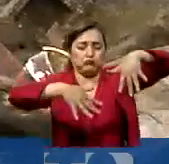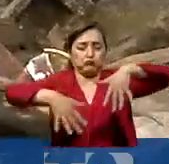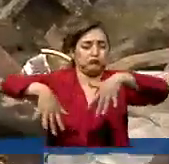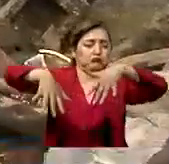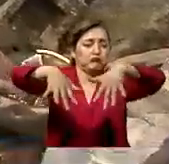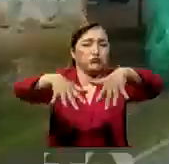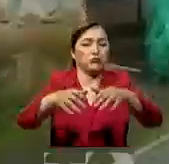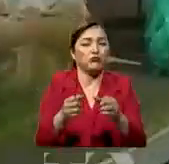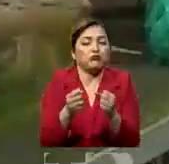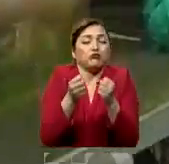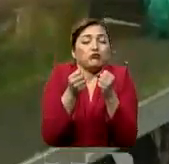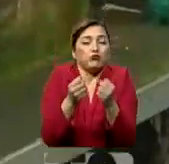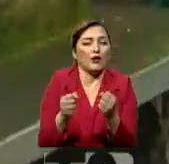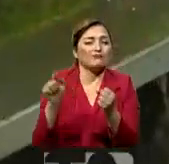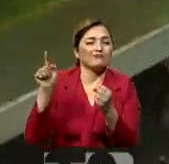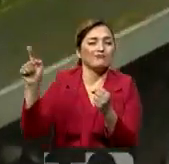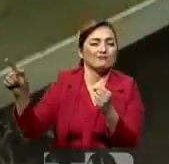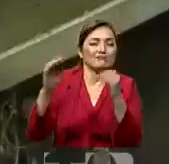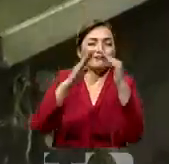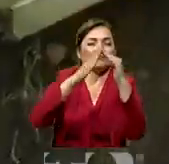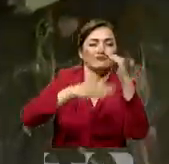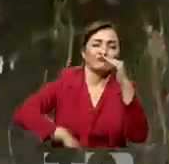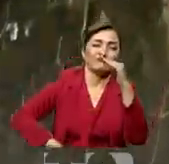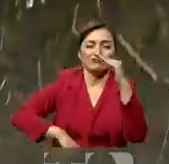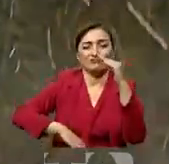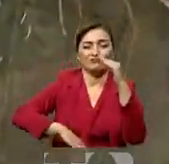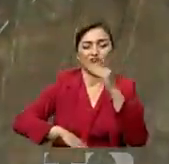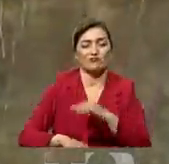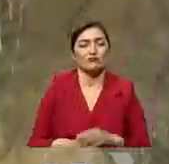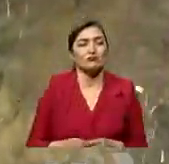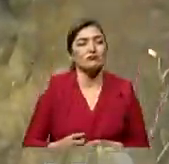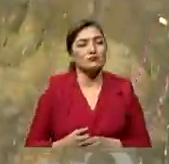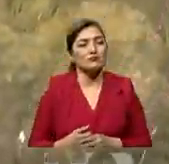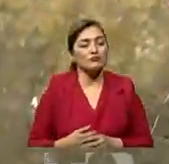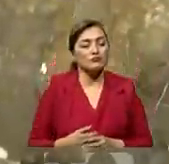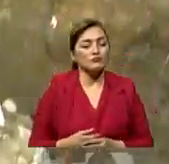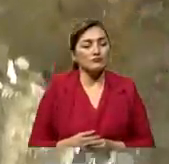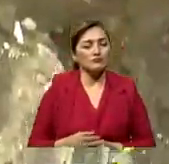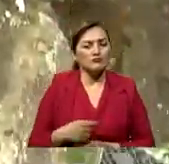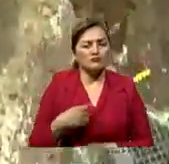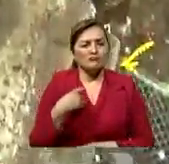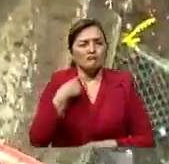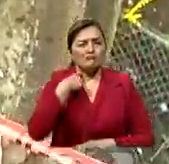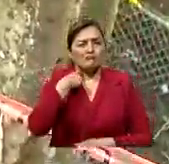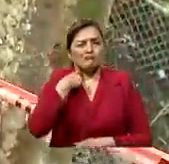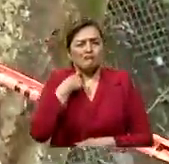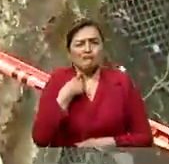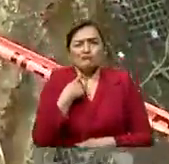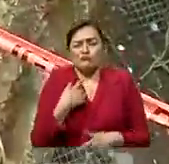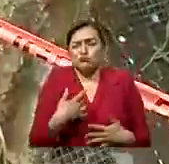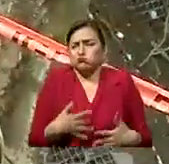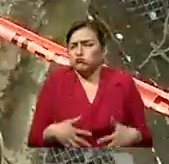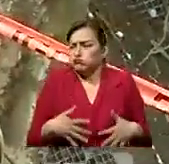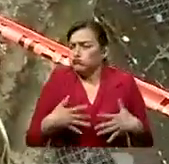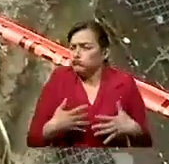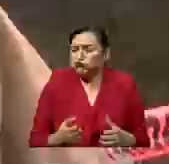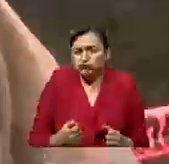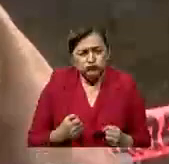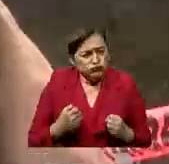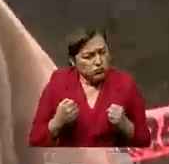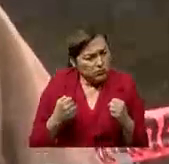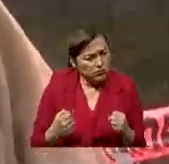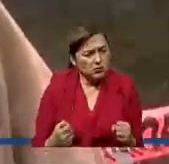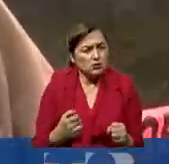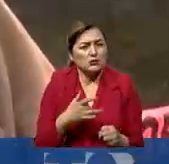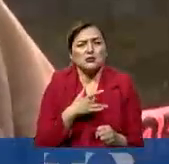fuerza del agua también se llevó parte de una vivienda. Eso fue terrible porque sentimos con un movimiento como